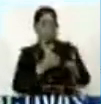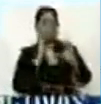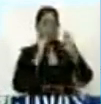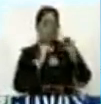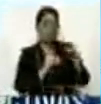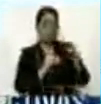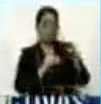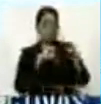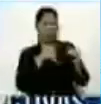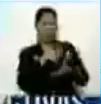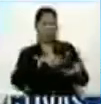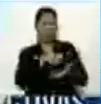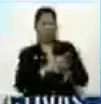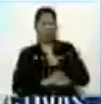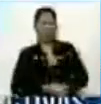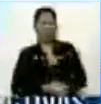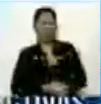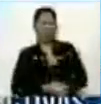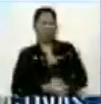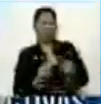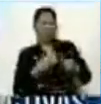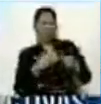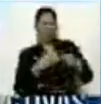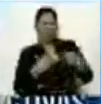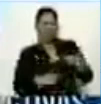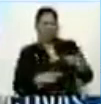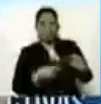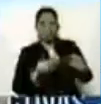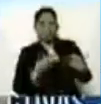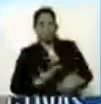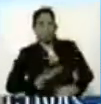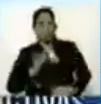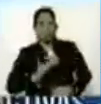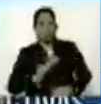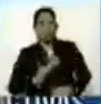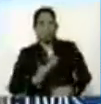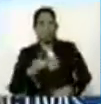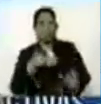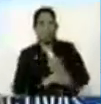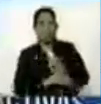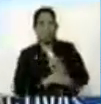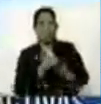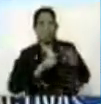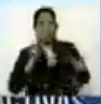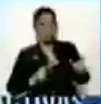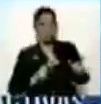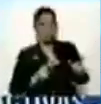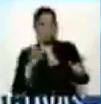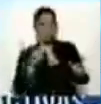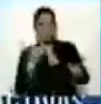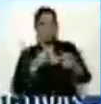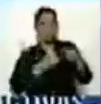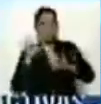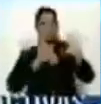millones de habitantes, donde hay espacios para la descentralización, para que se pueda en cada uno de los estados hacer las pruebas